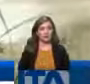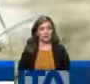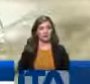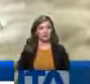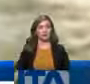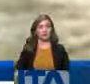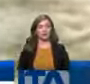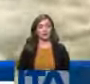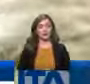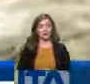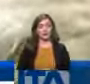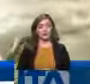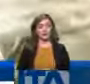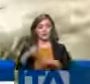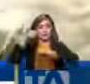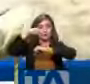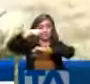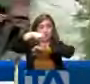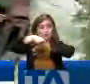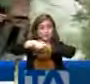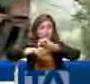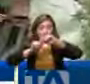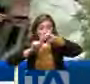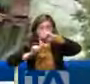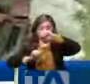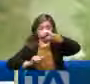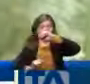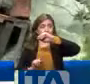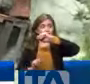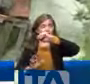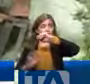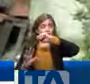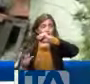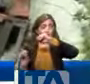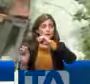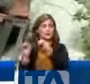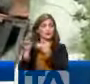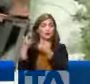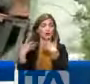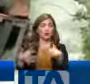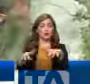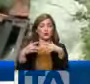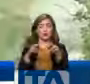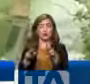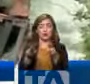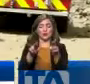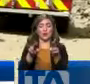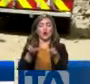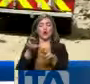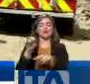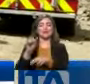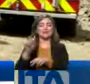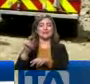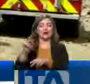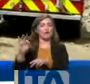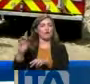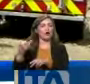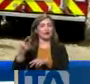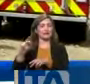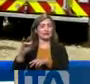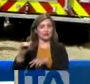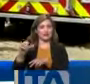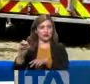una pendiente de aproximadamente 150 metros rodó hasta el río San Francisco la pesada máquina que realizaba labores de limpieza en la